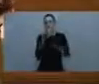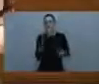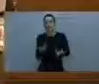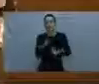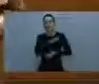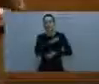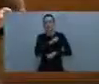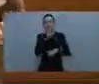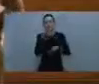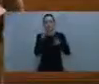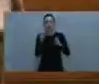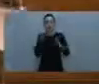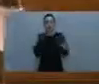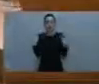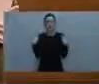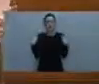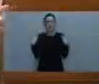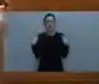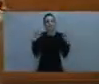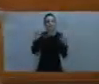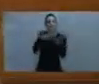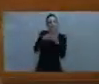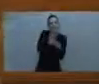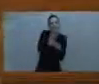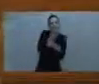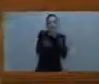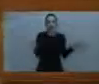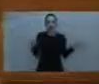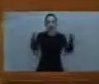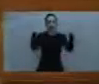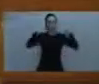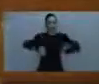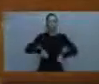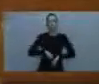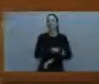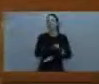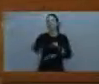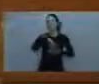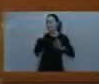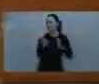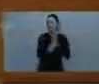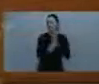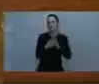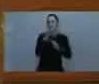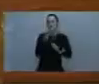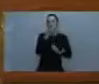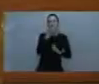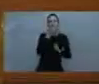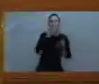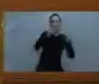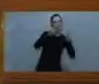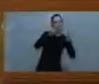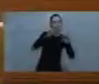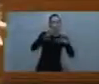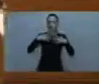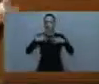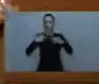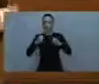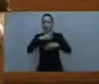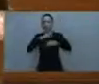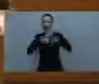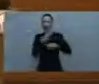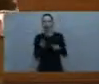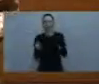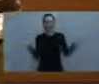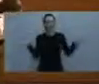que les va a llevar a un gran acuerdo, si es, por el contrario, la educación y la sanidad. ¿Qué políticas son las